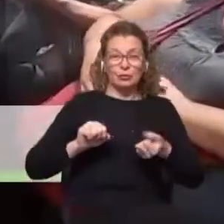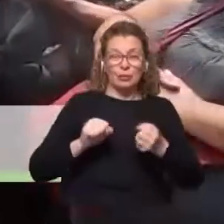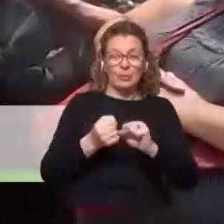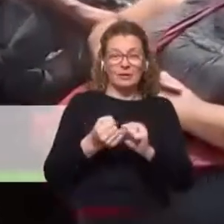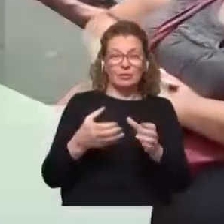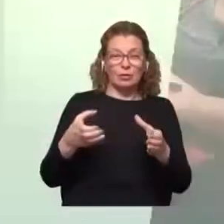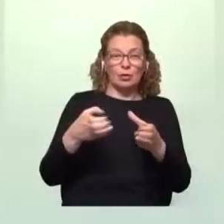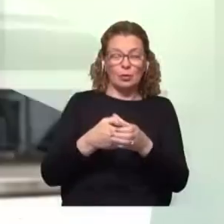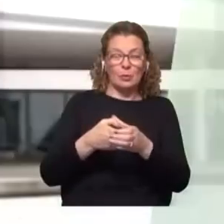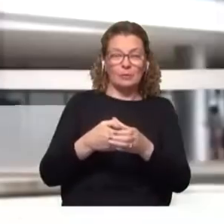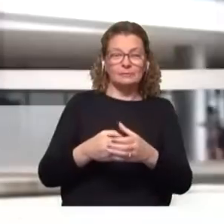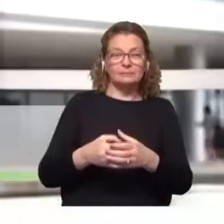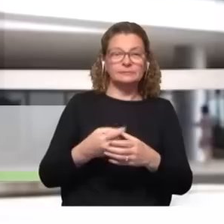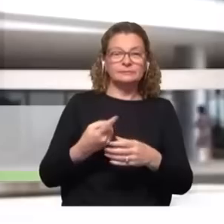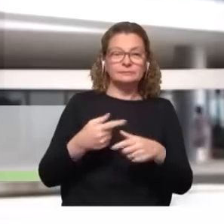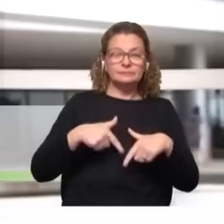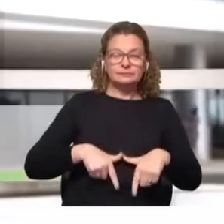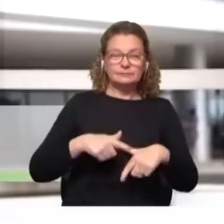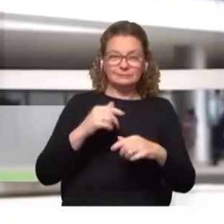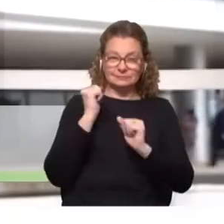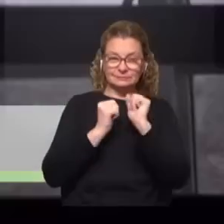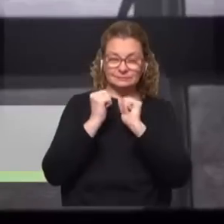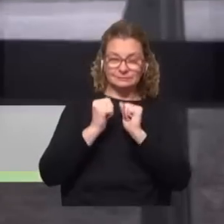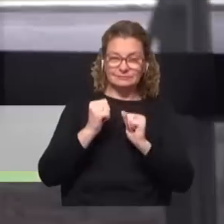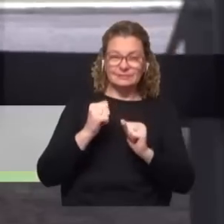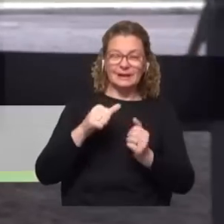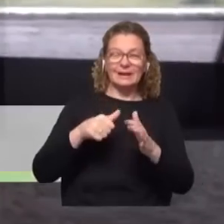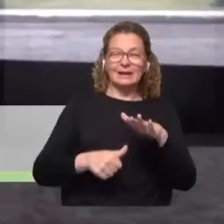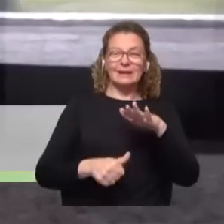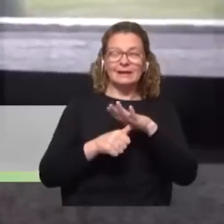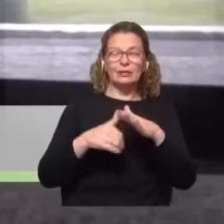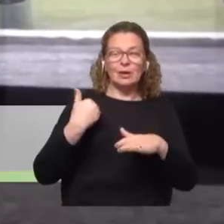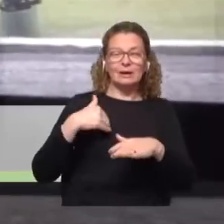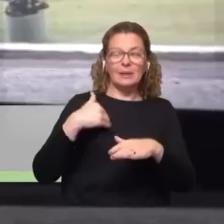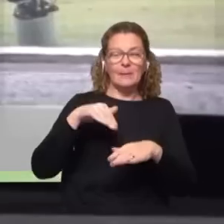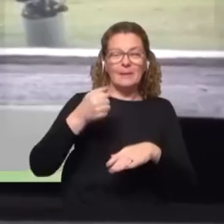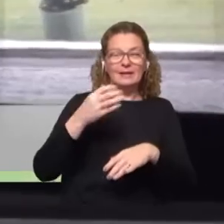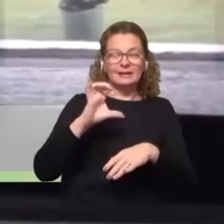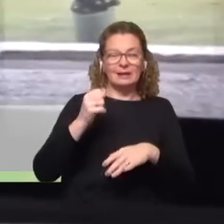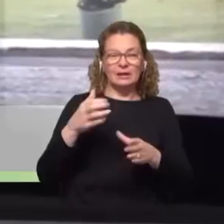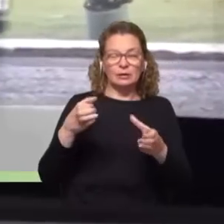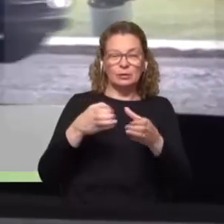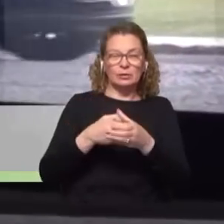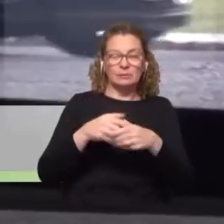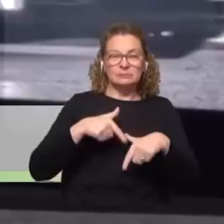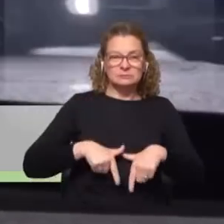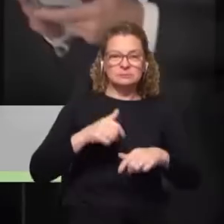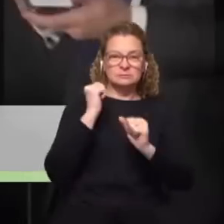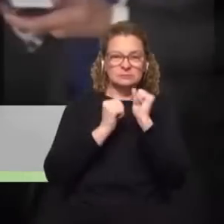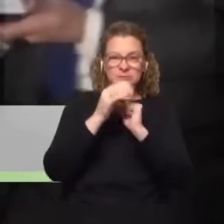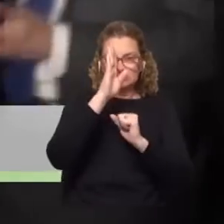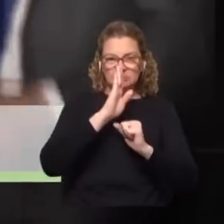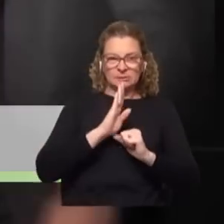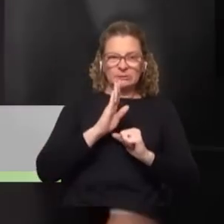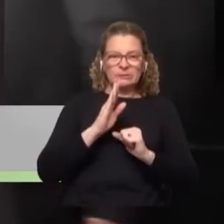de su movimiento semilla el ministro de economía y candidato presidencial oficialista argentino Sergio massa se reunió con el ministro de economía de Brasil